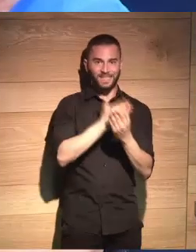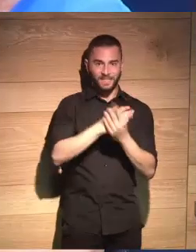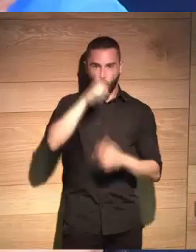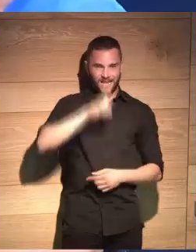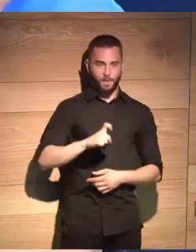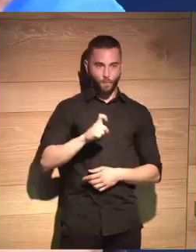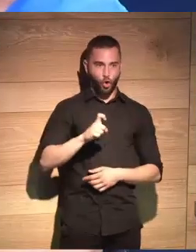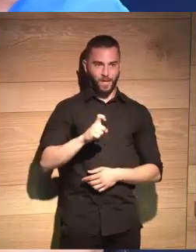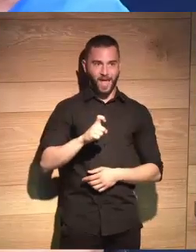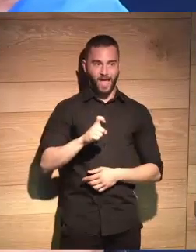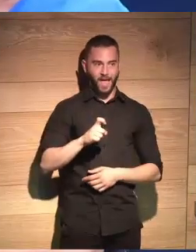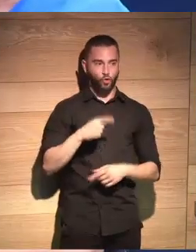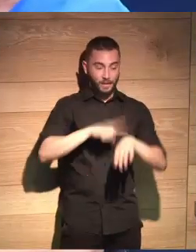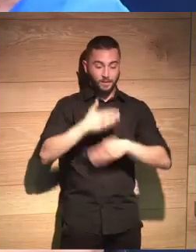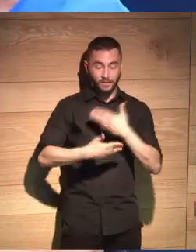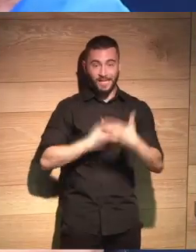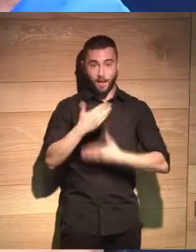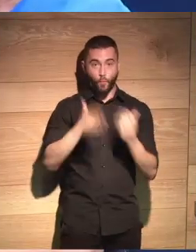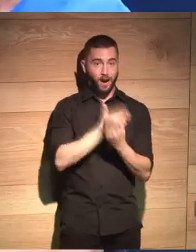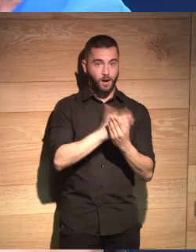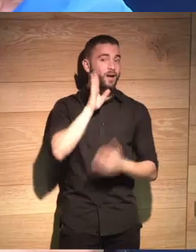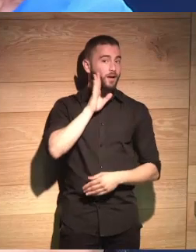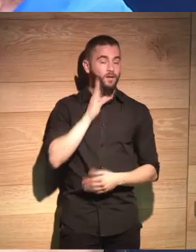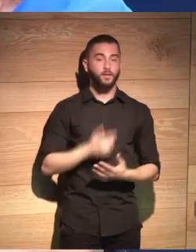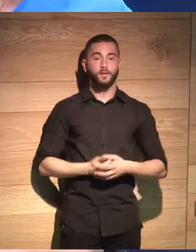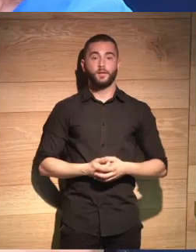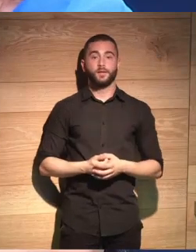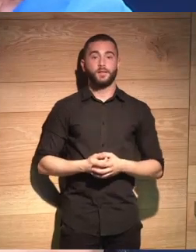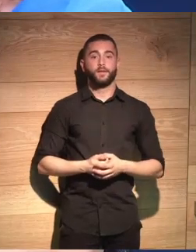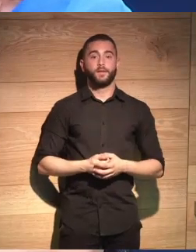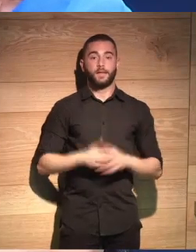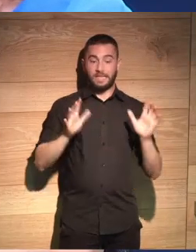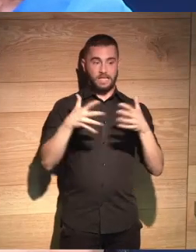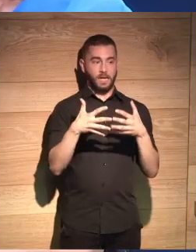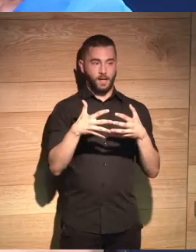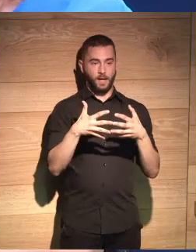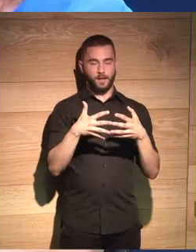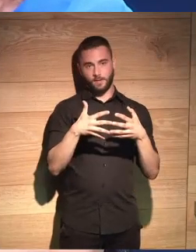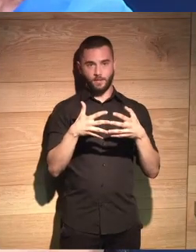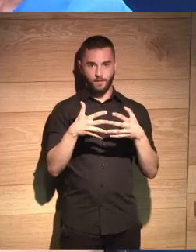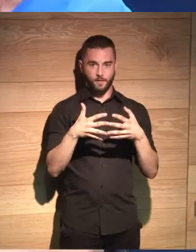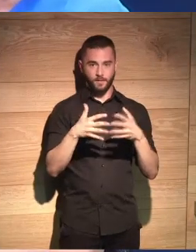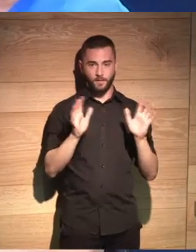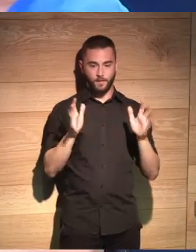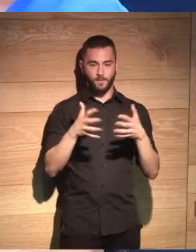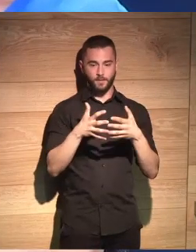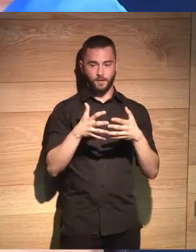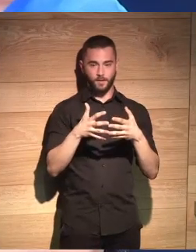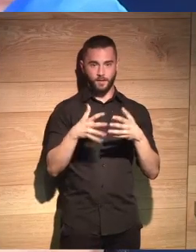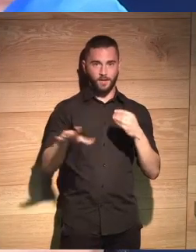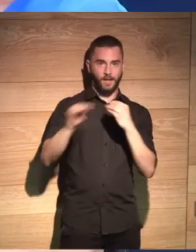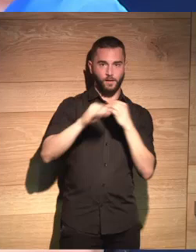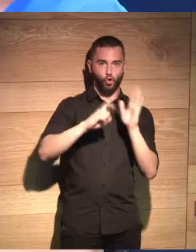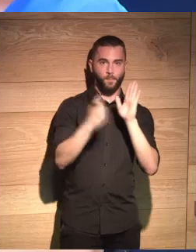decir. Claro, con el tiempo este archivo, Internet va a ser un poco... lo completará, pero igual de